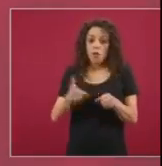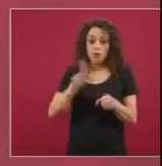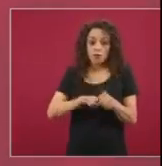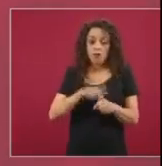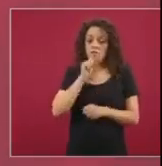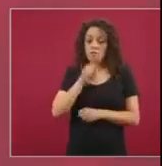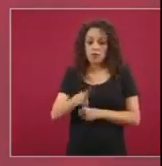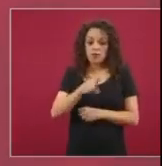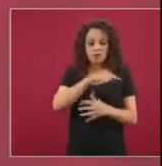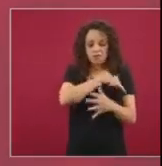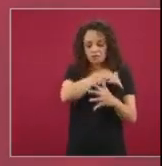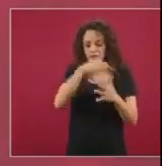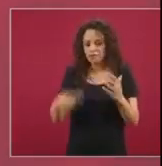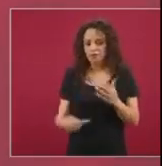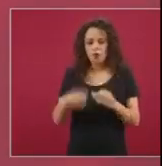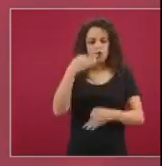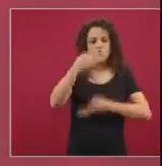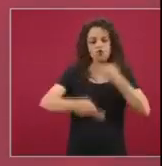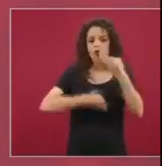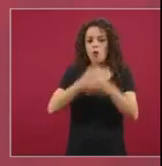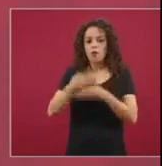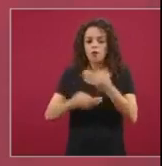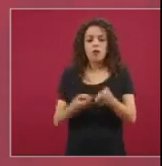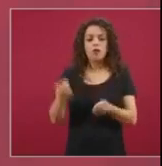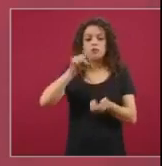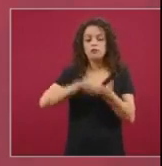todos, en general, en la red